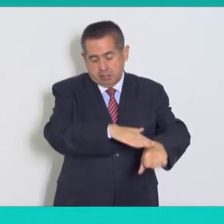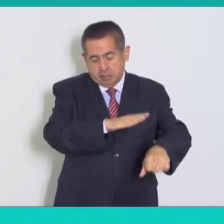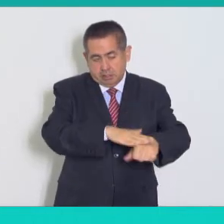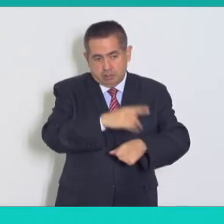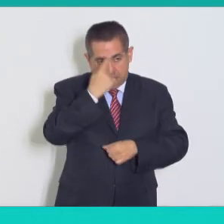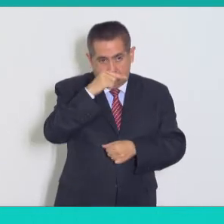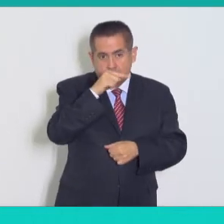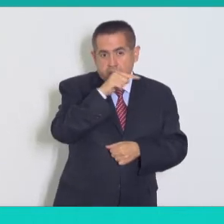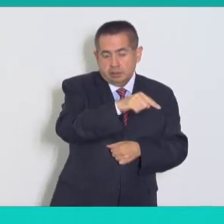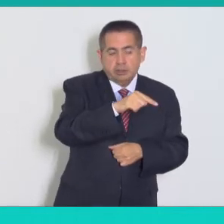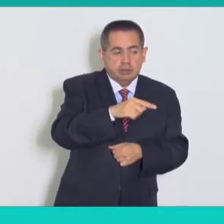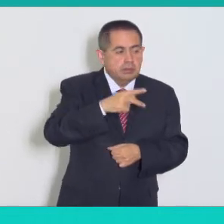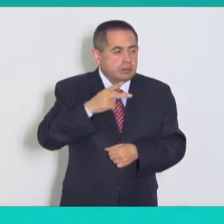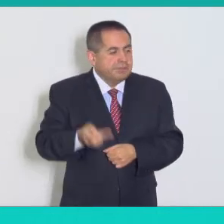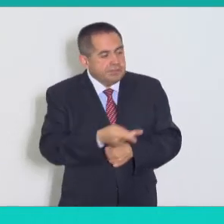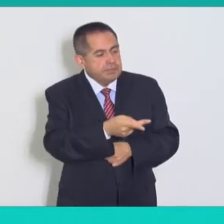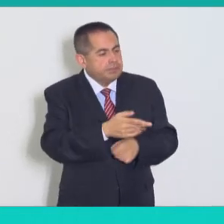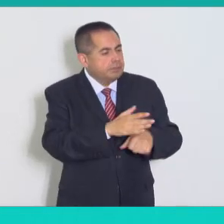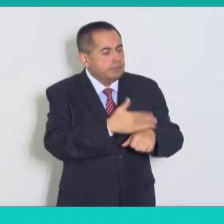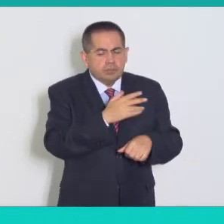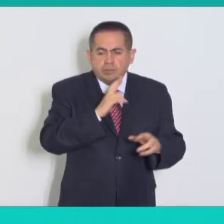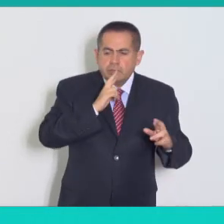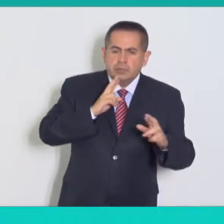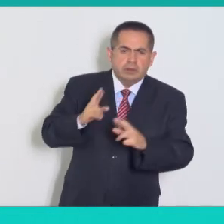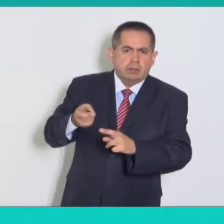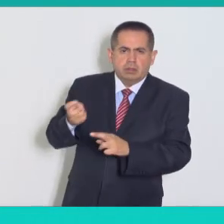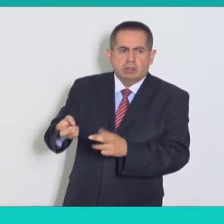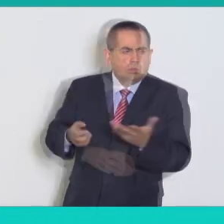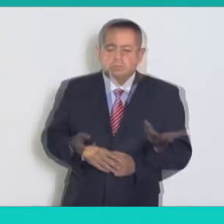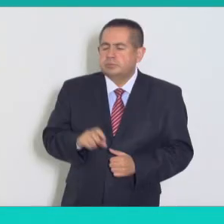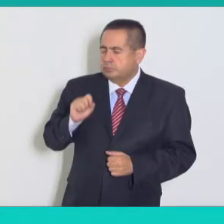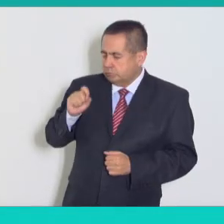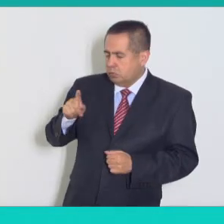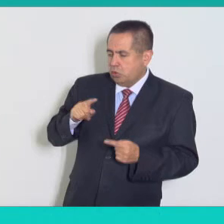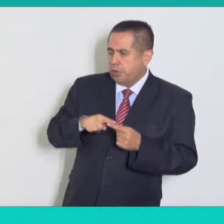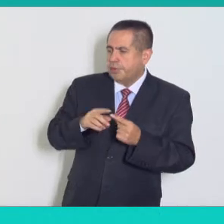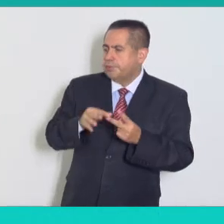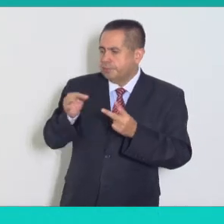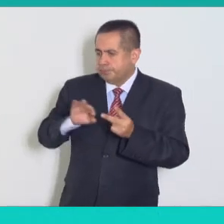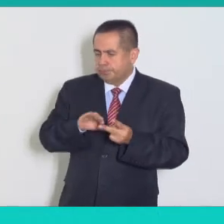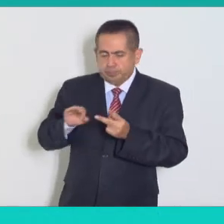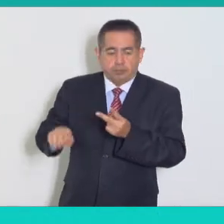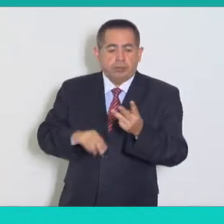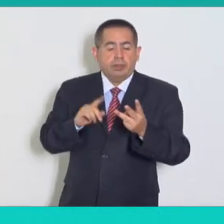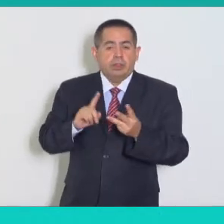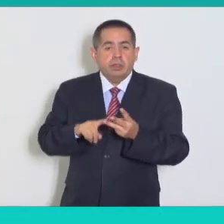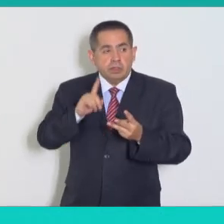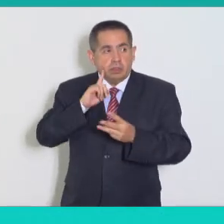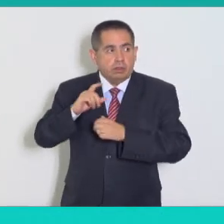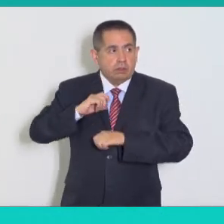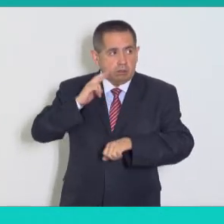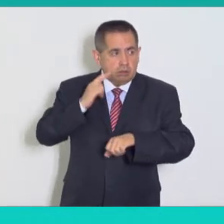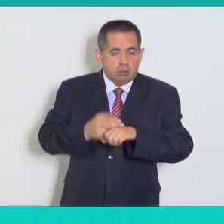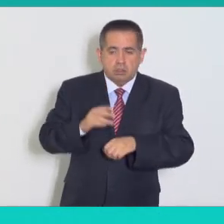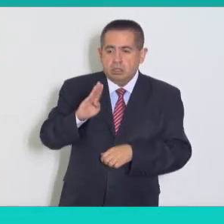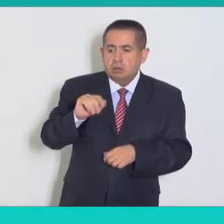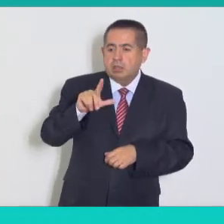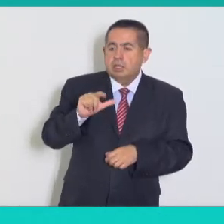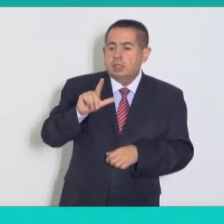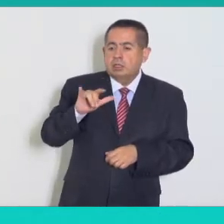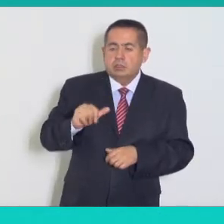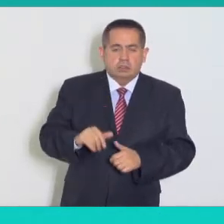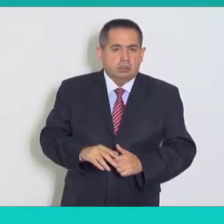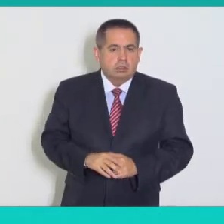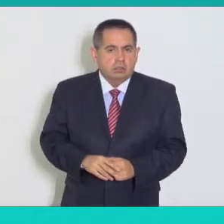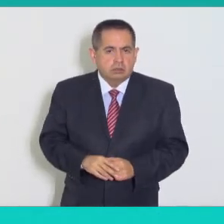año en que se levantó el reporte cargo del agresor entre otros datos solicitados en este sentido refirió que en otra solicitud el propio sujeto obligado